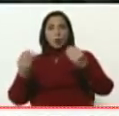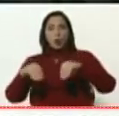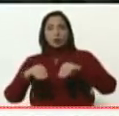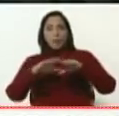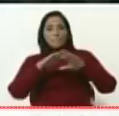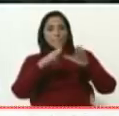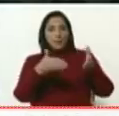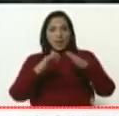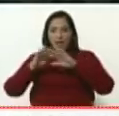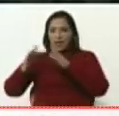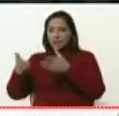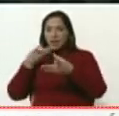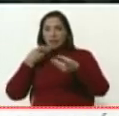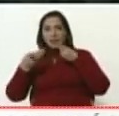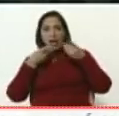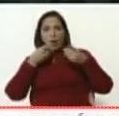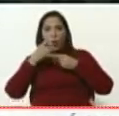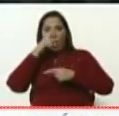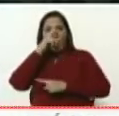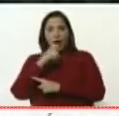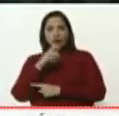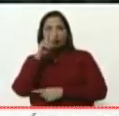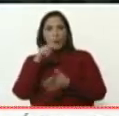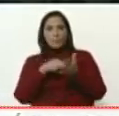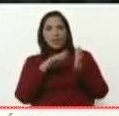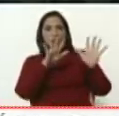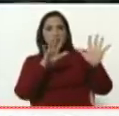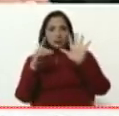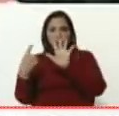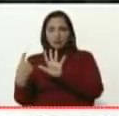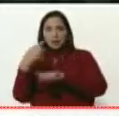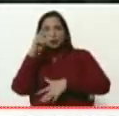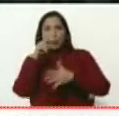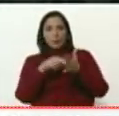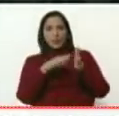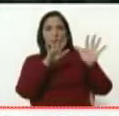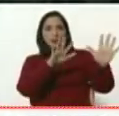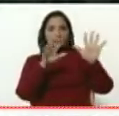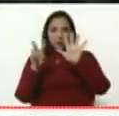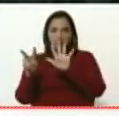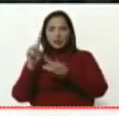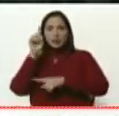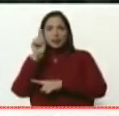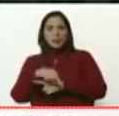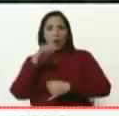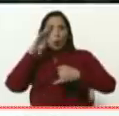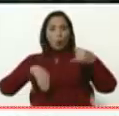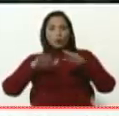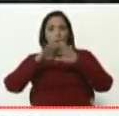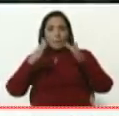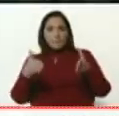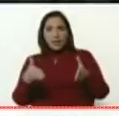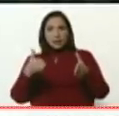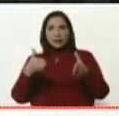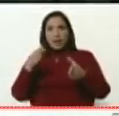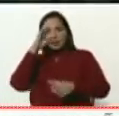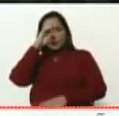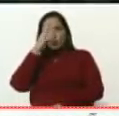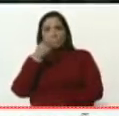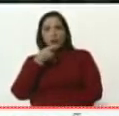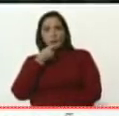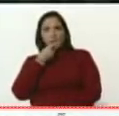de diálogo de los años 2016, 2017 y la última mesa de República Dominicana